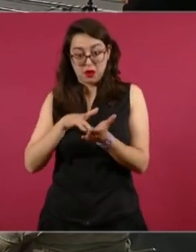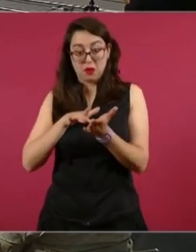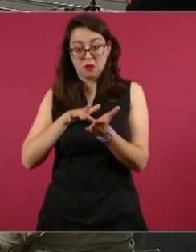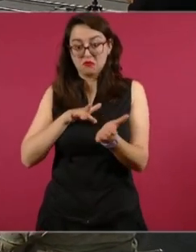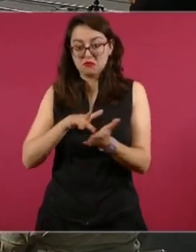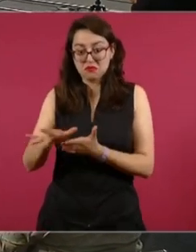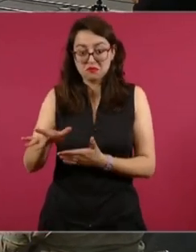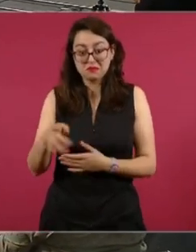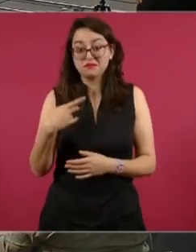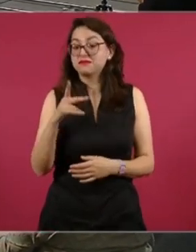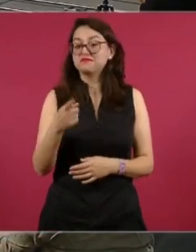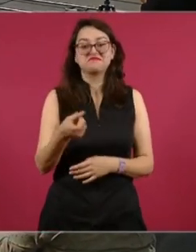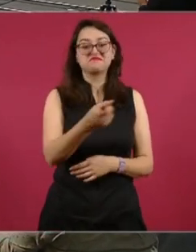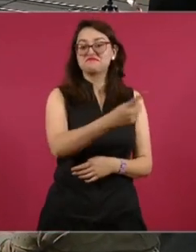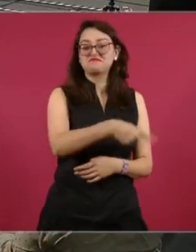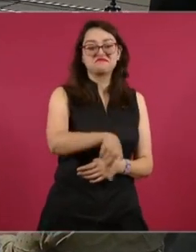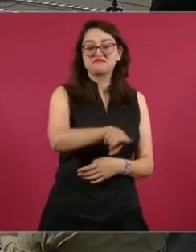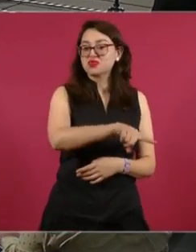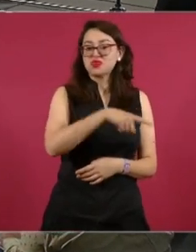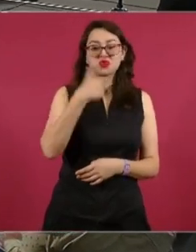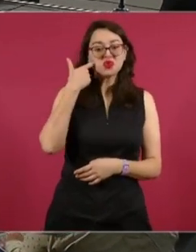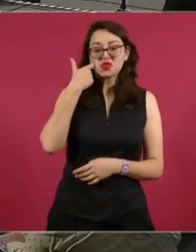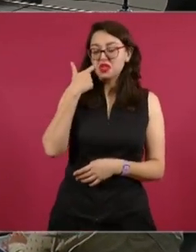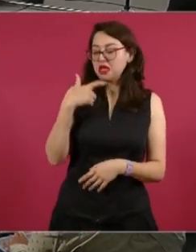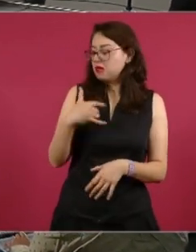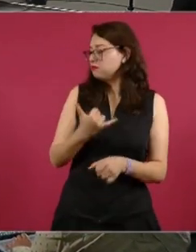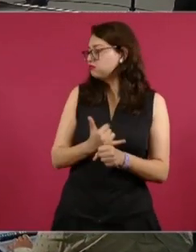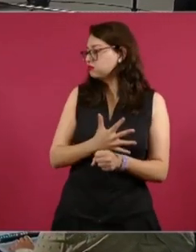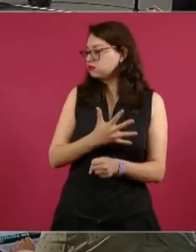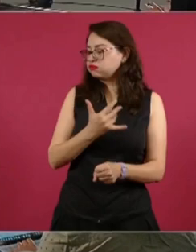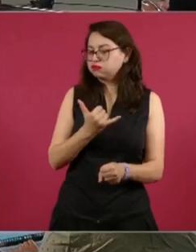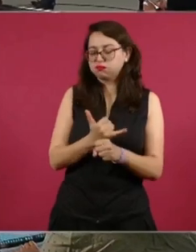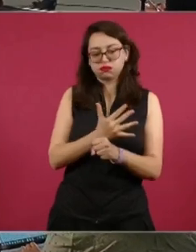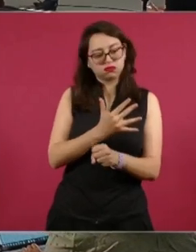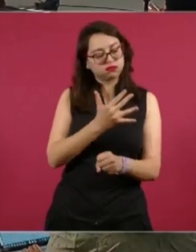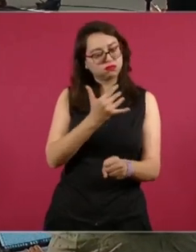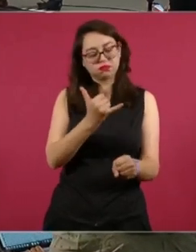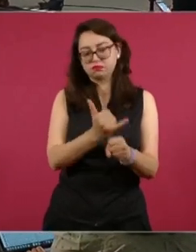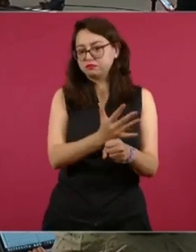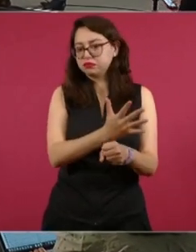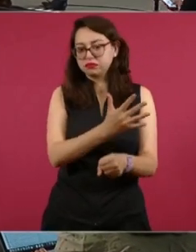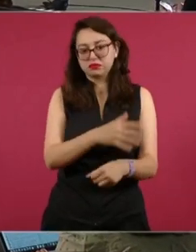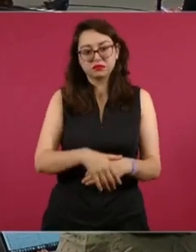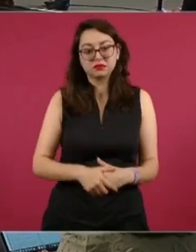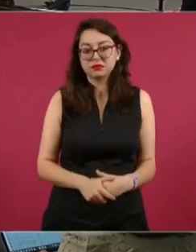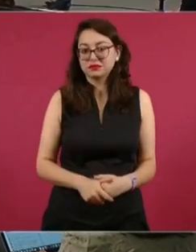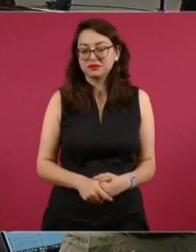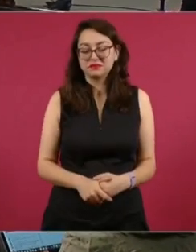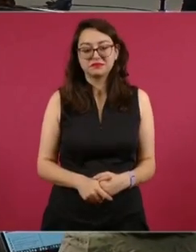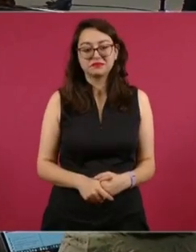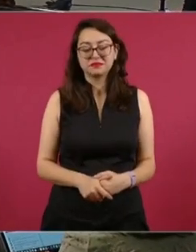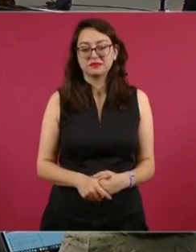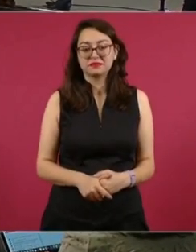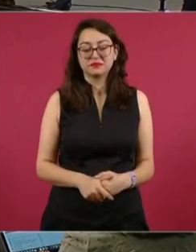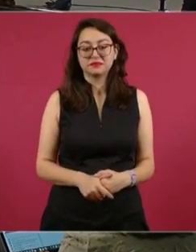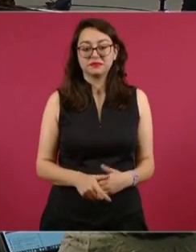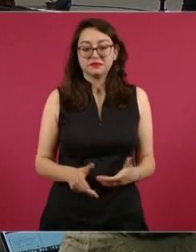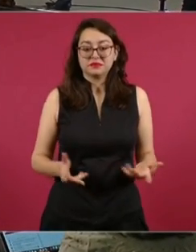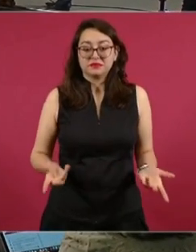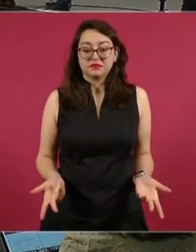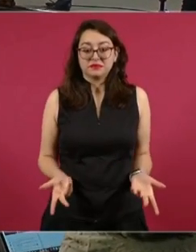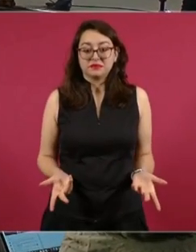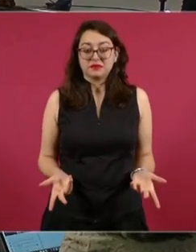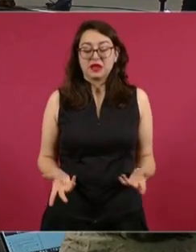pero han habido muchos obstáculos. Que yo conozca como